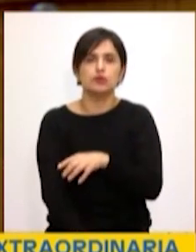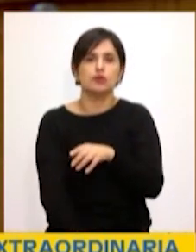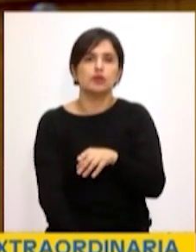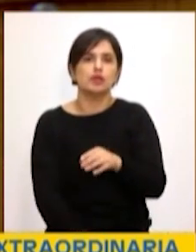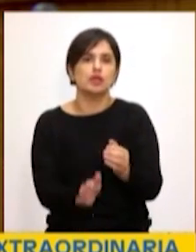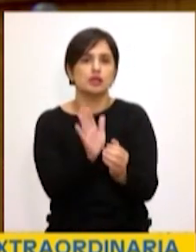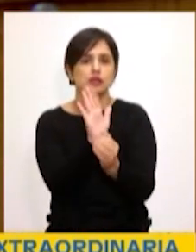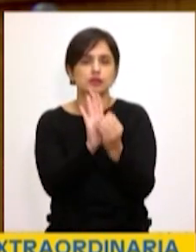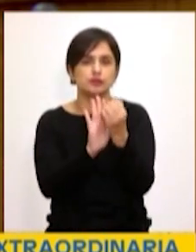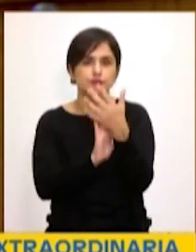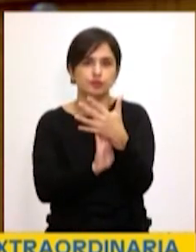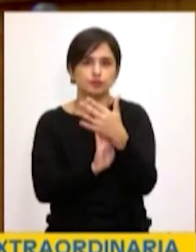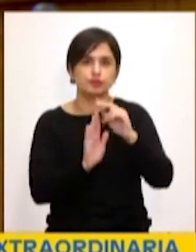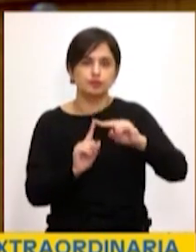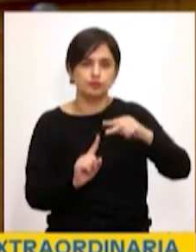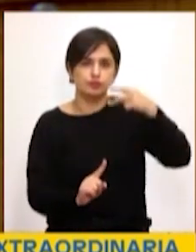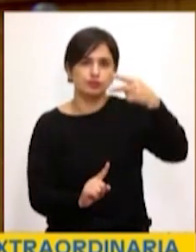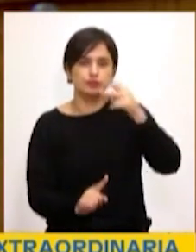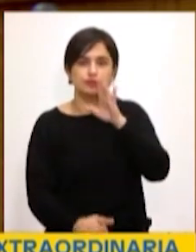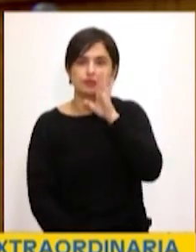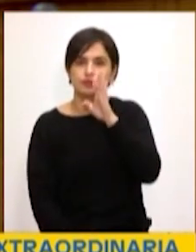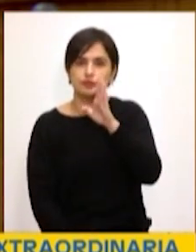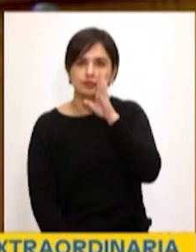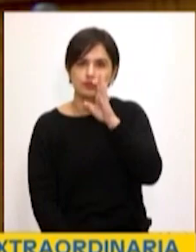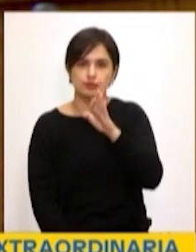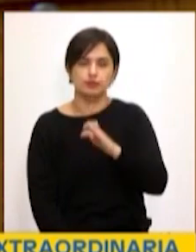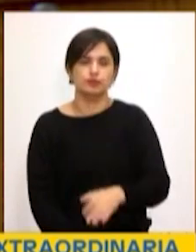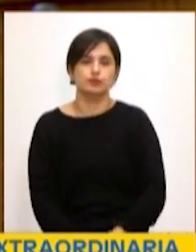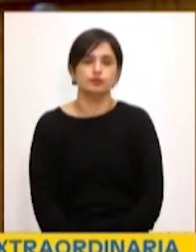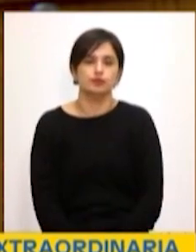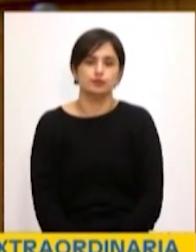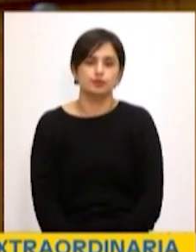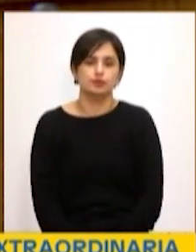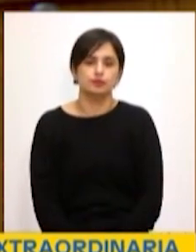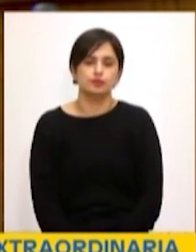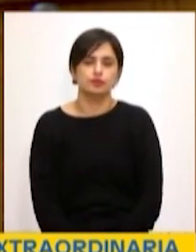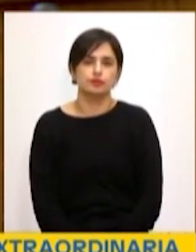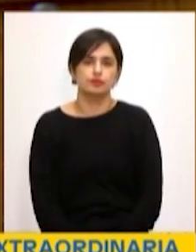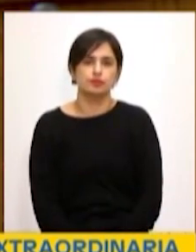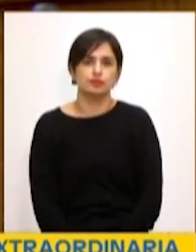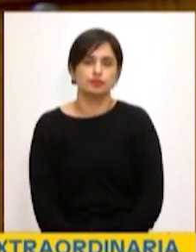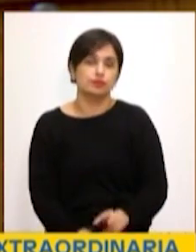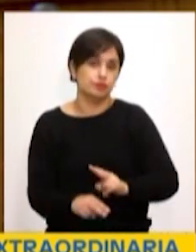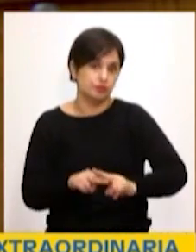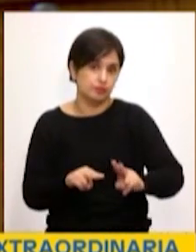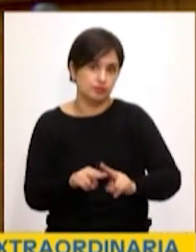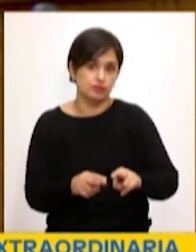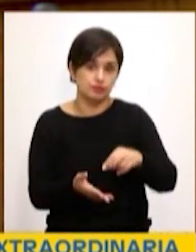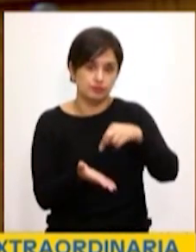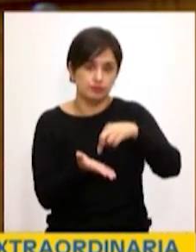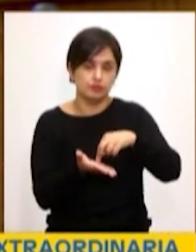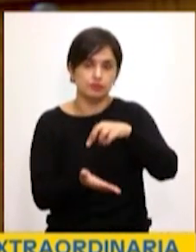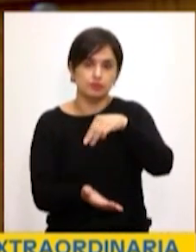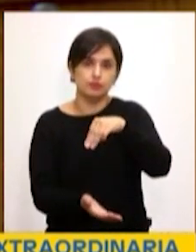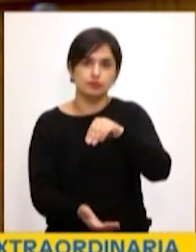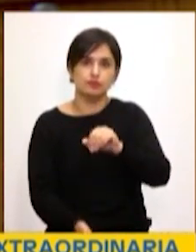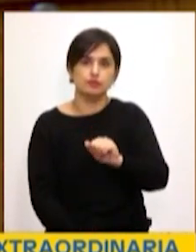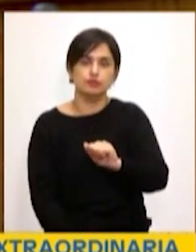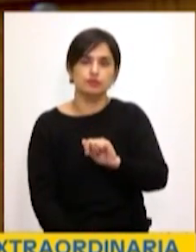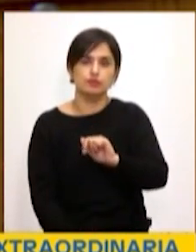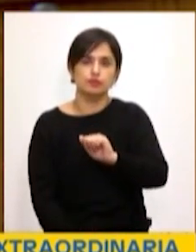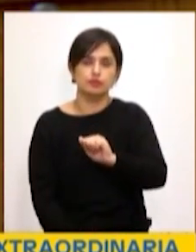araucanía duplicó al bío en suceso la mayor cantidad de hechos se registró en la provincia de May región de la